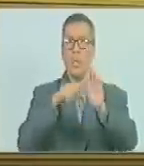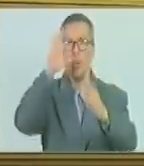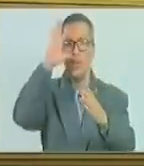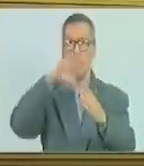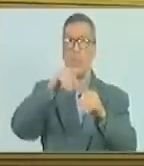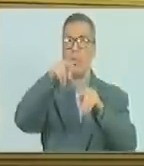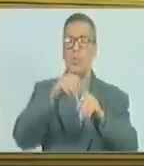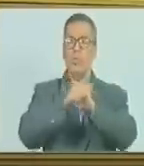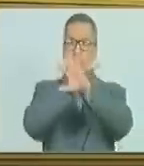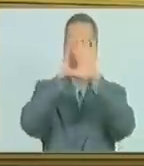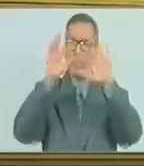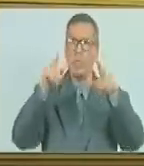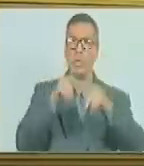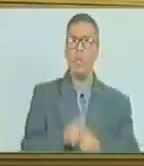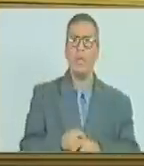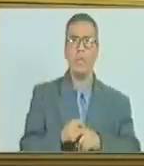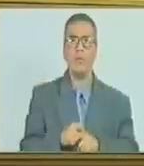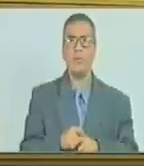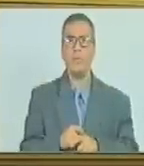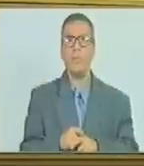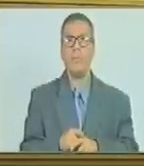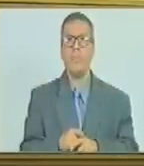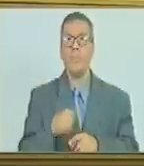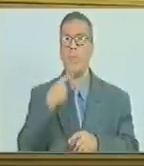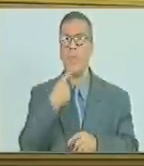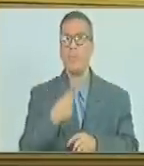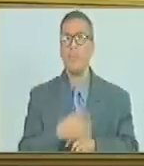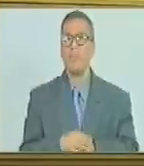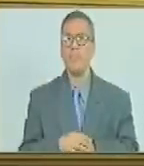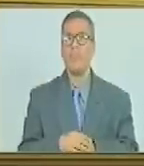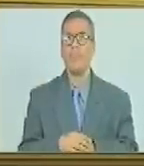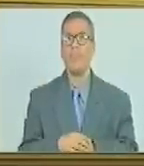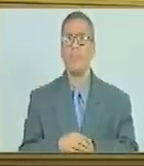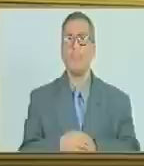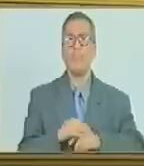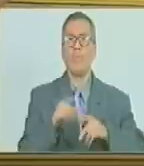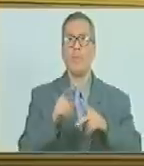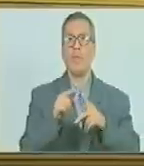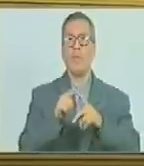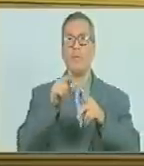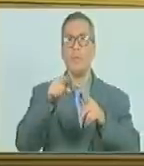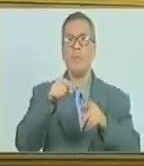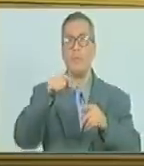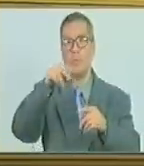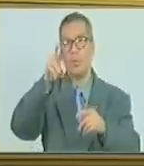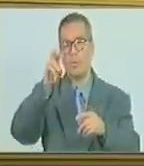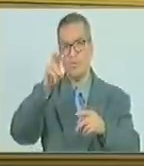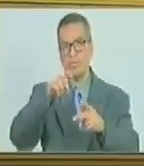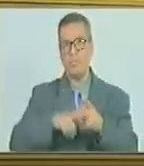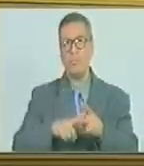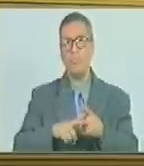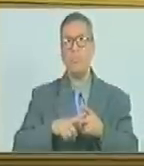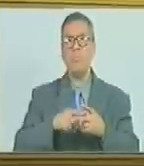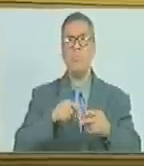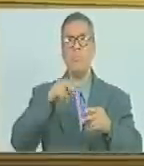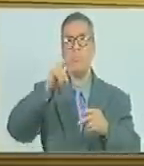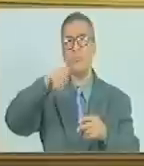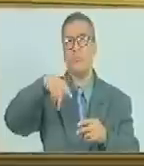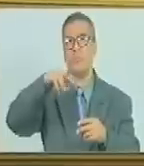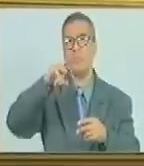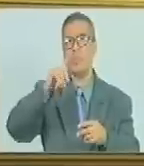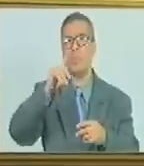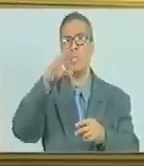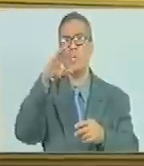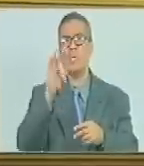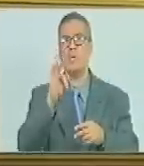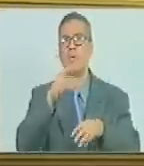una manera clara, de una manera, perdónenme la pedantería, moderna, unos archivos de PDF que hay